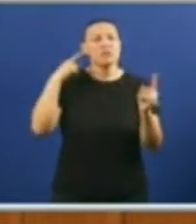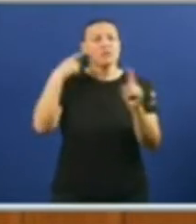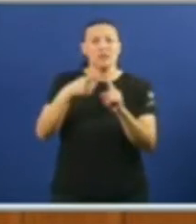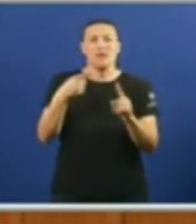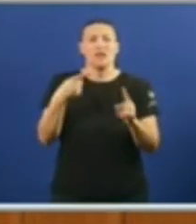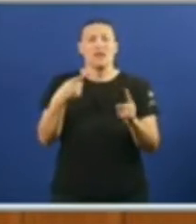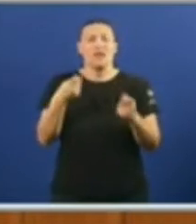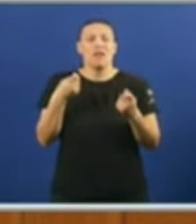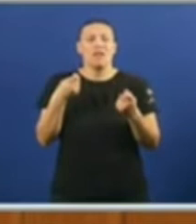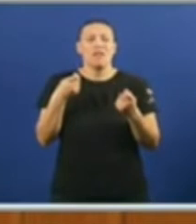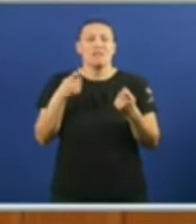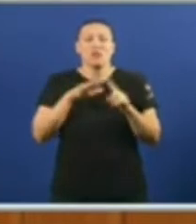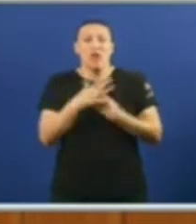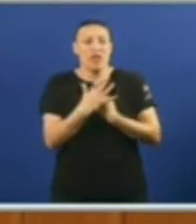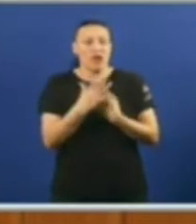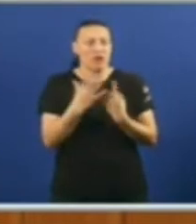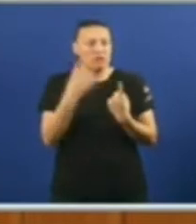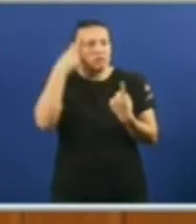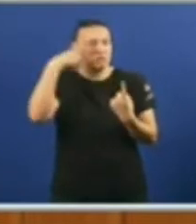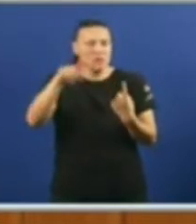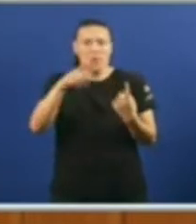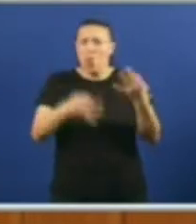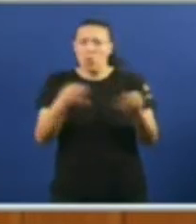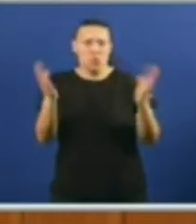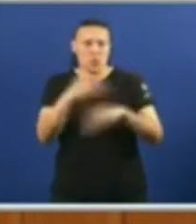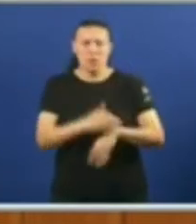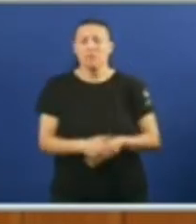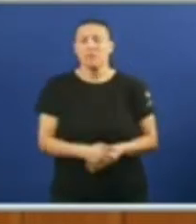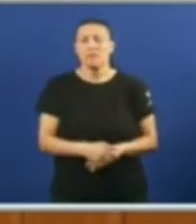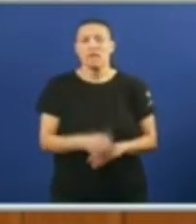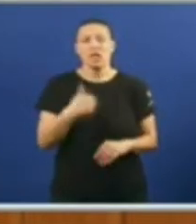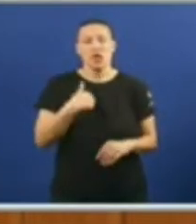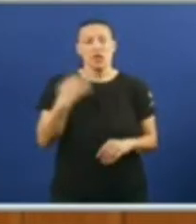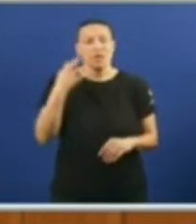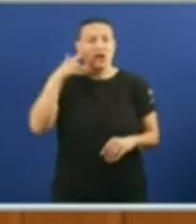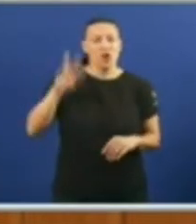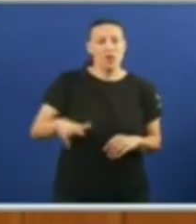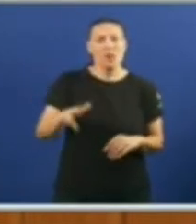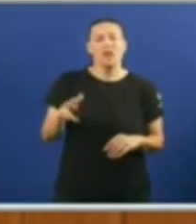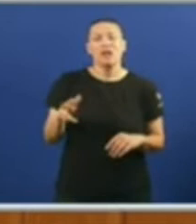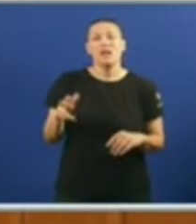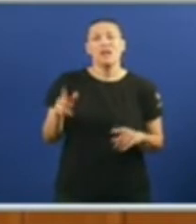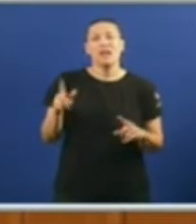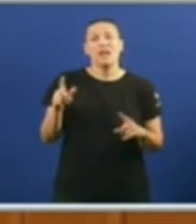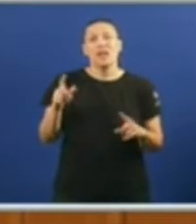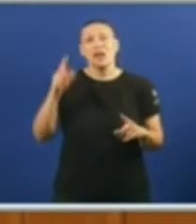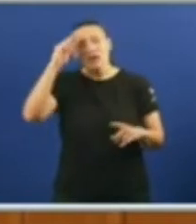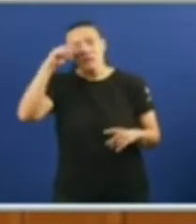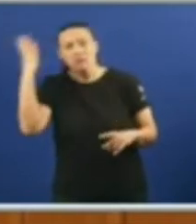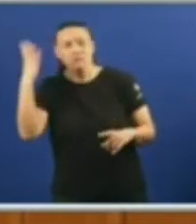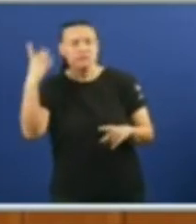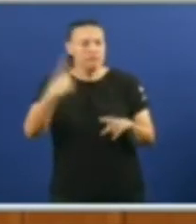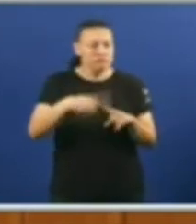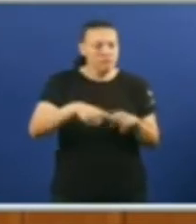manter unha situación que a todas luces é inxusta. Eu teño que recoñecerlles que de toda esa inventiva que ten o